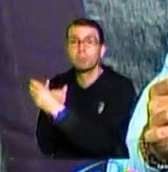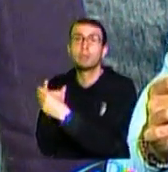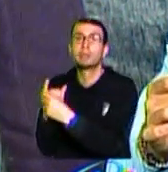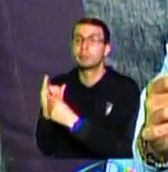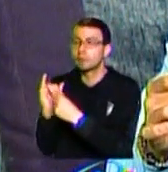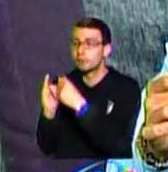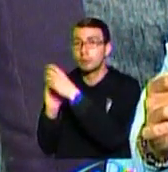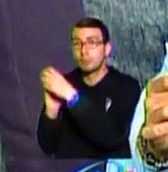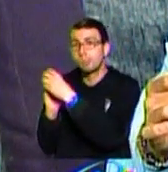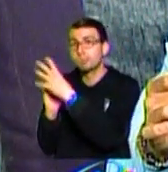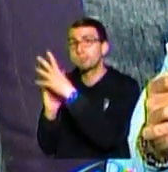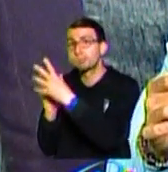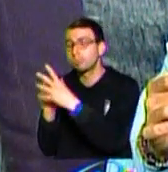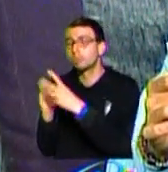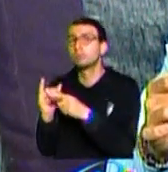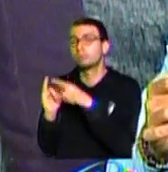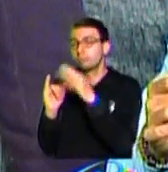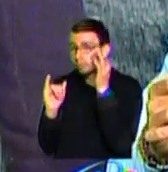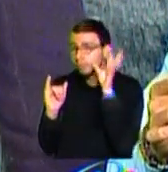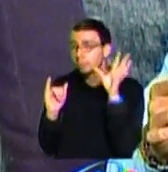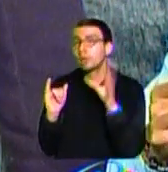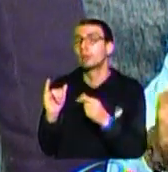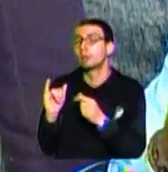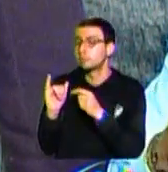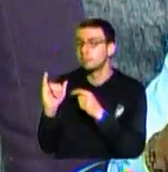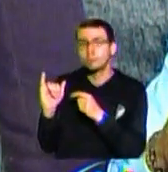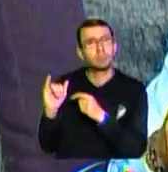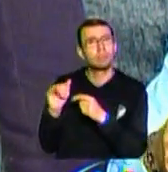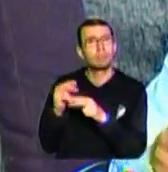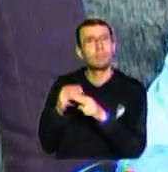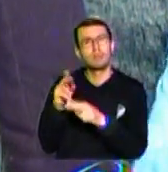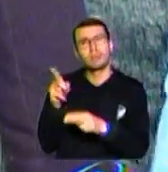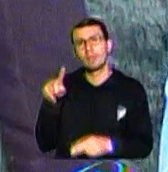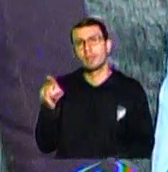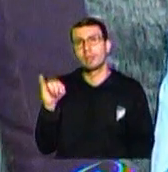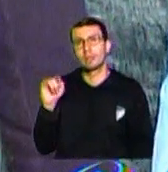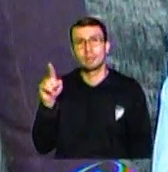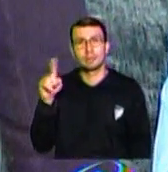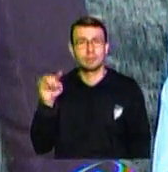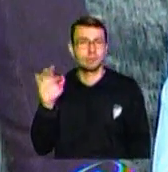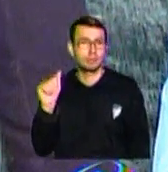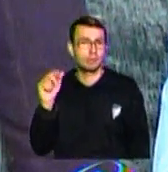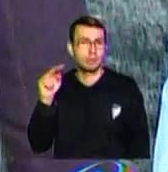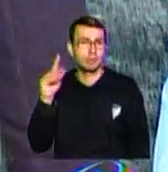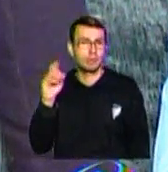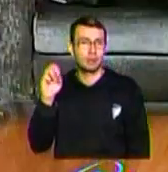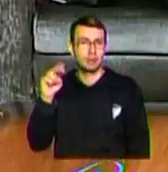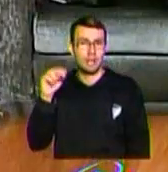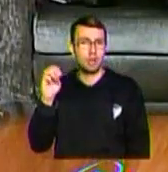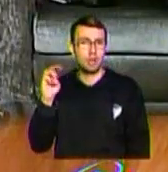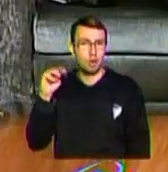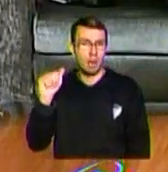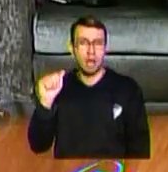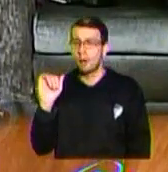interrogado, cistadenoma de ovario. ¿En qué consiste, doctor Alejandro, este resultado?